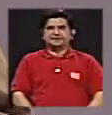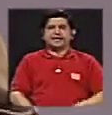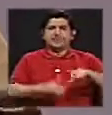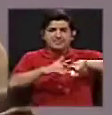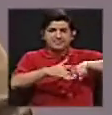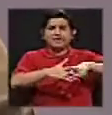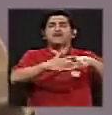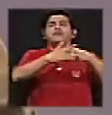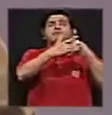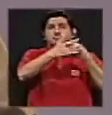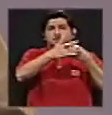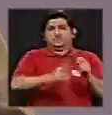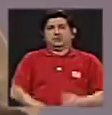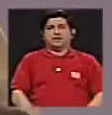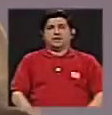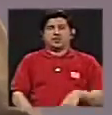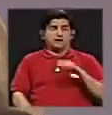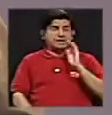iniciado